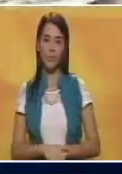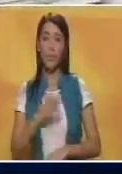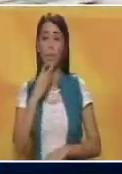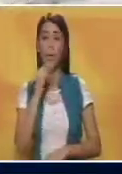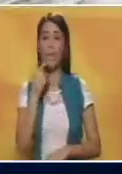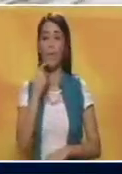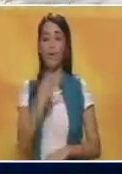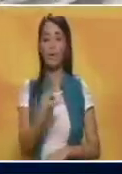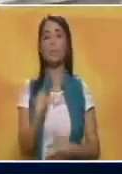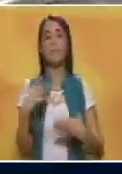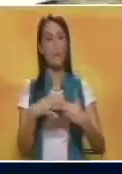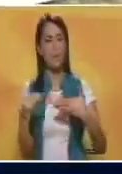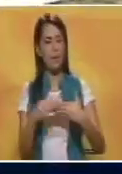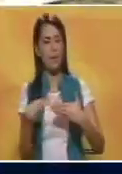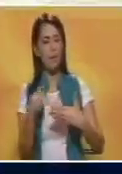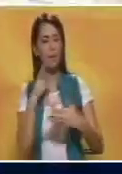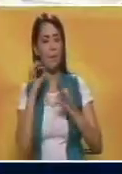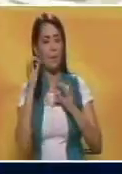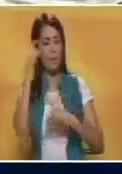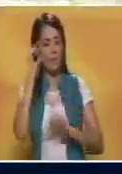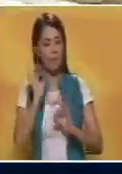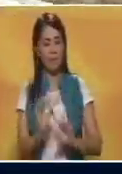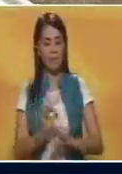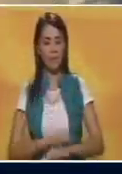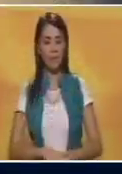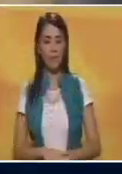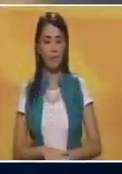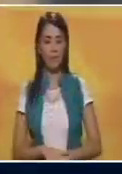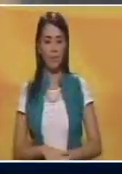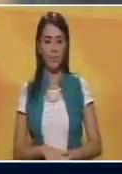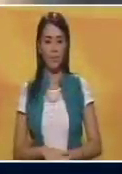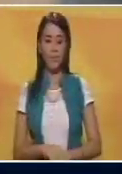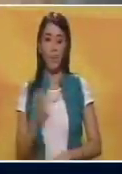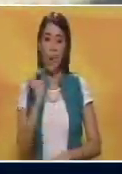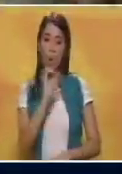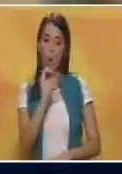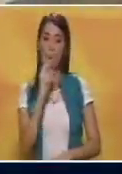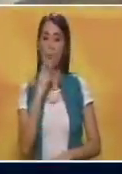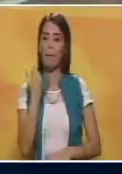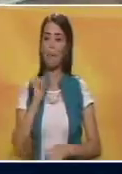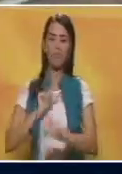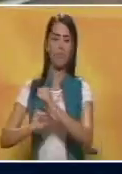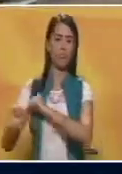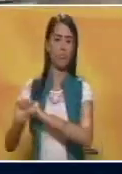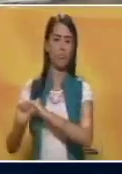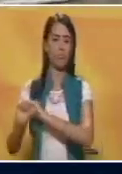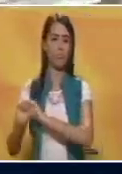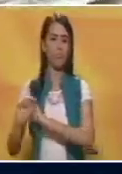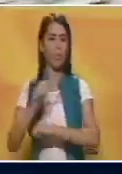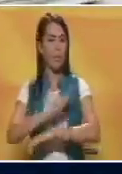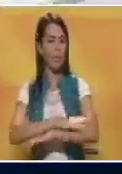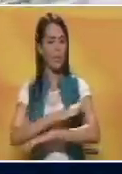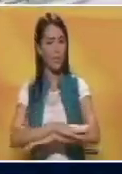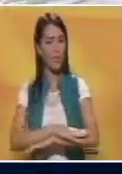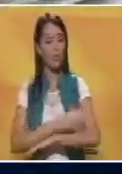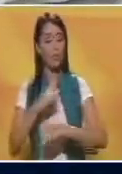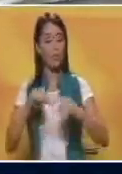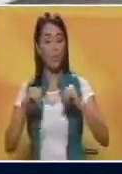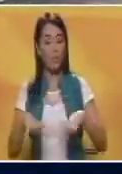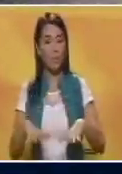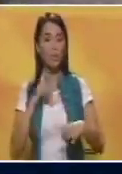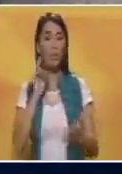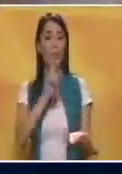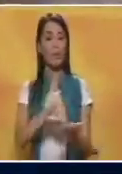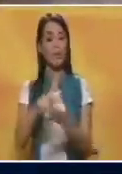demanda de divisas para la fecha y hora indicada en caso contrario será rechazada la postura y suspendido para